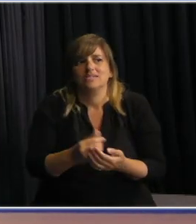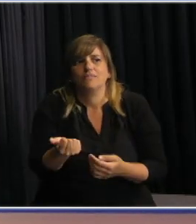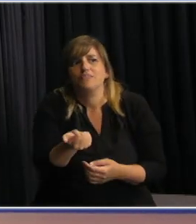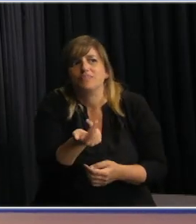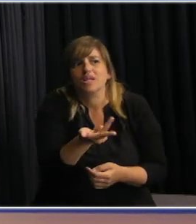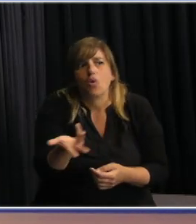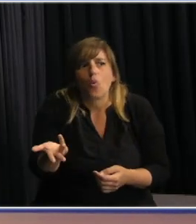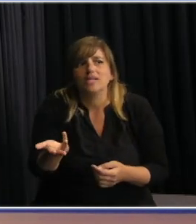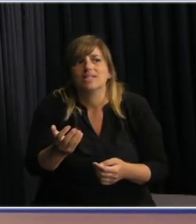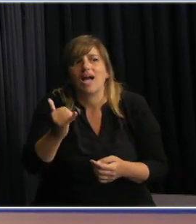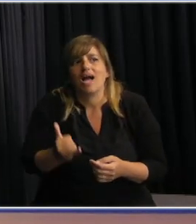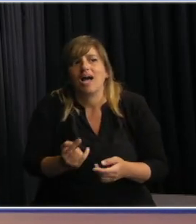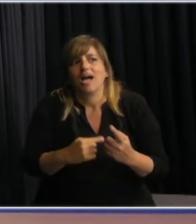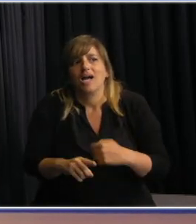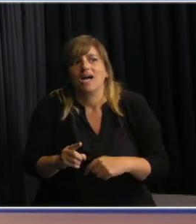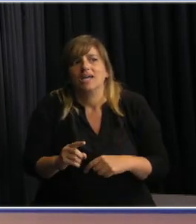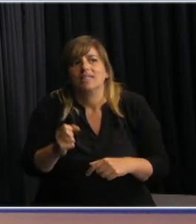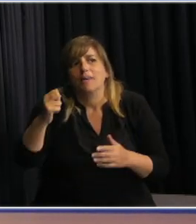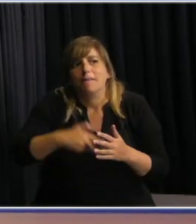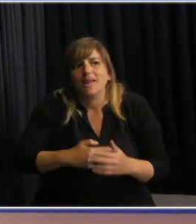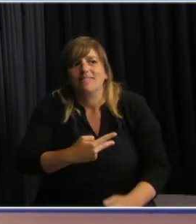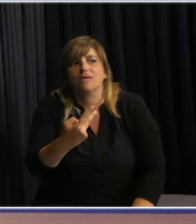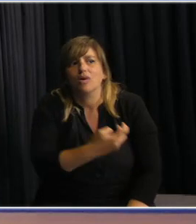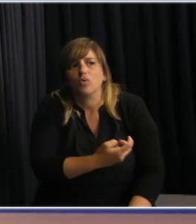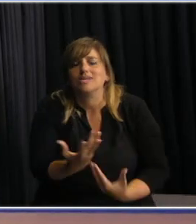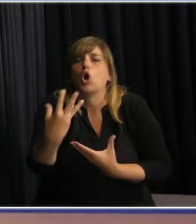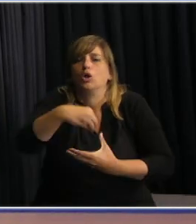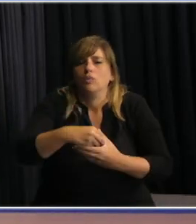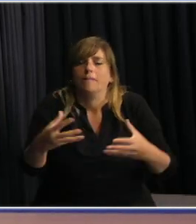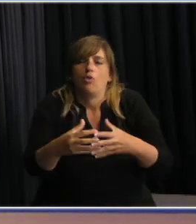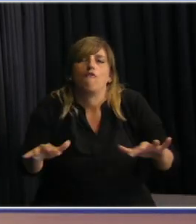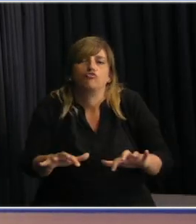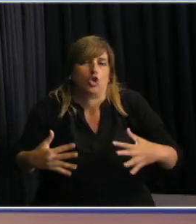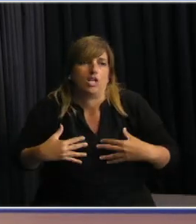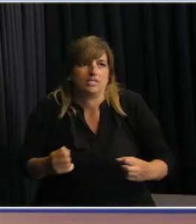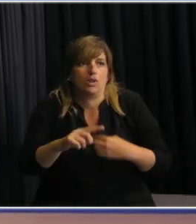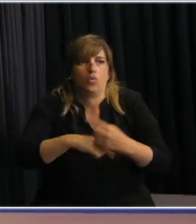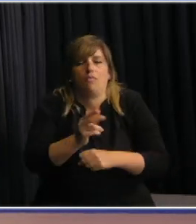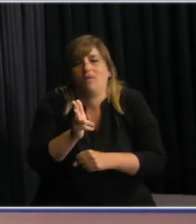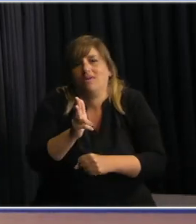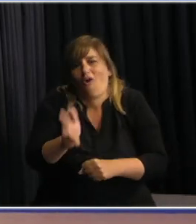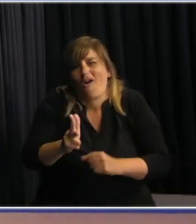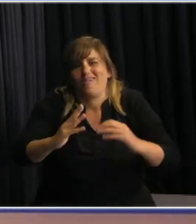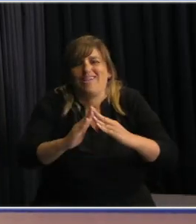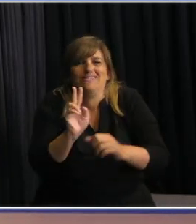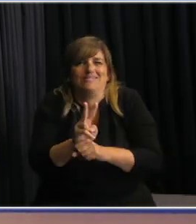a cuántas contemplan, digamos, de este plan de vacunación que incluye primero personal de salud, después residenciales y después